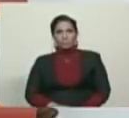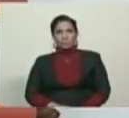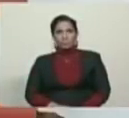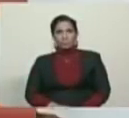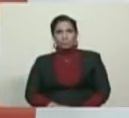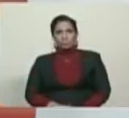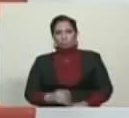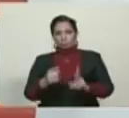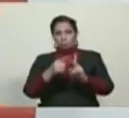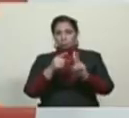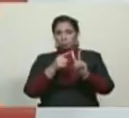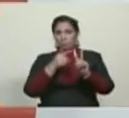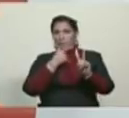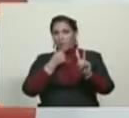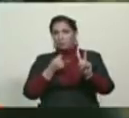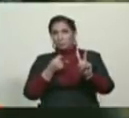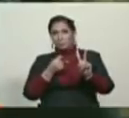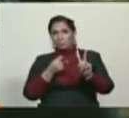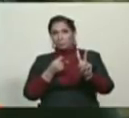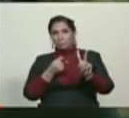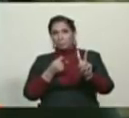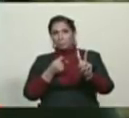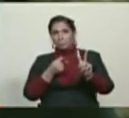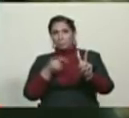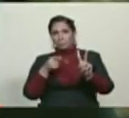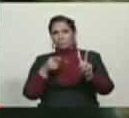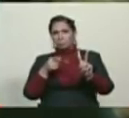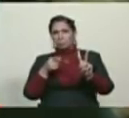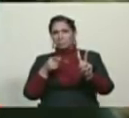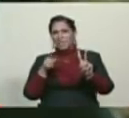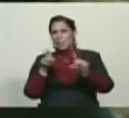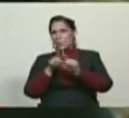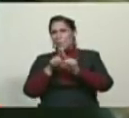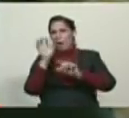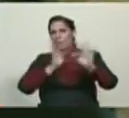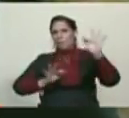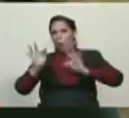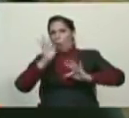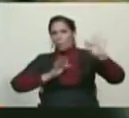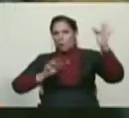Está facilito. No, vale, es una ecuación,